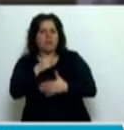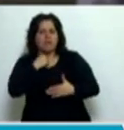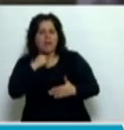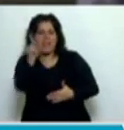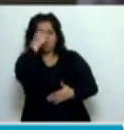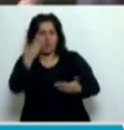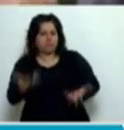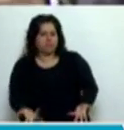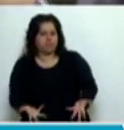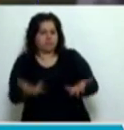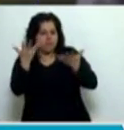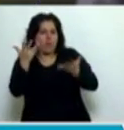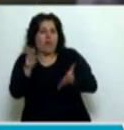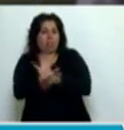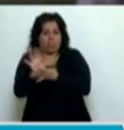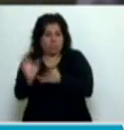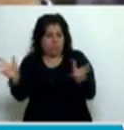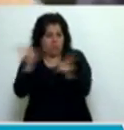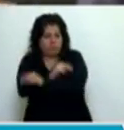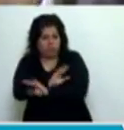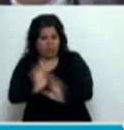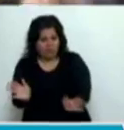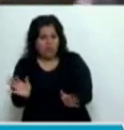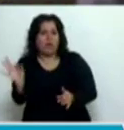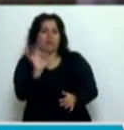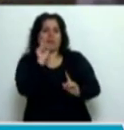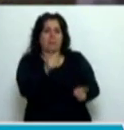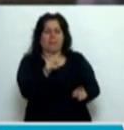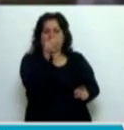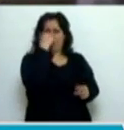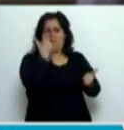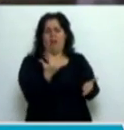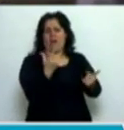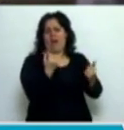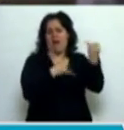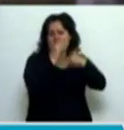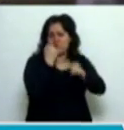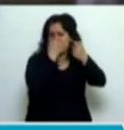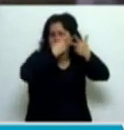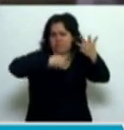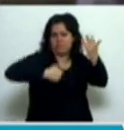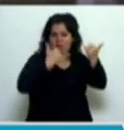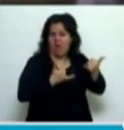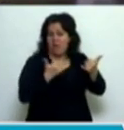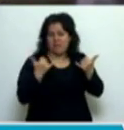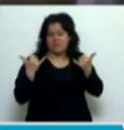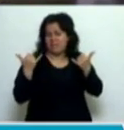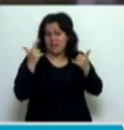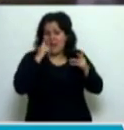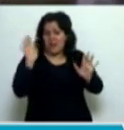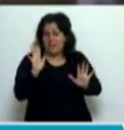un Estado con menos deuda y un Estado con más activos, que es exactamente inverso a los